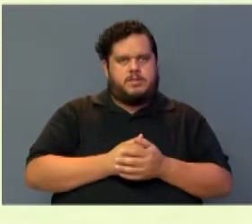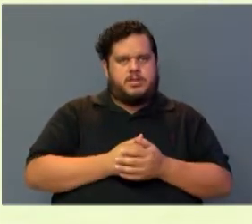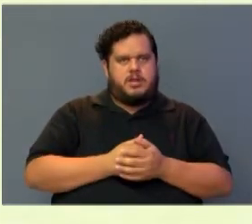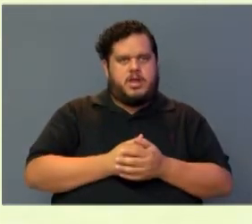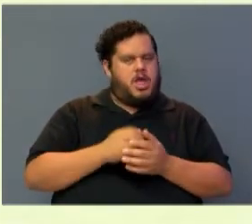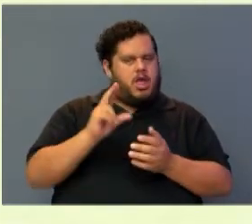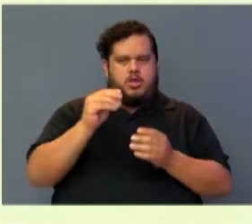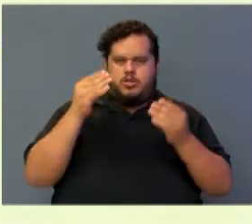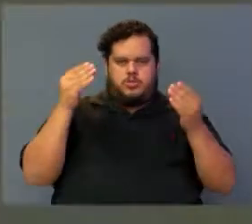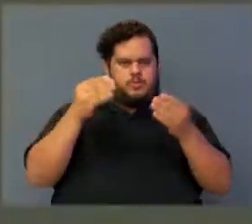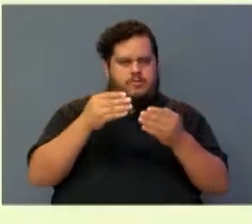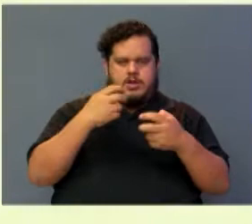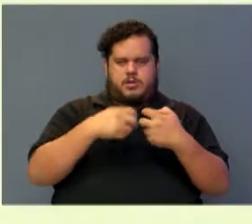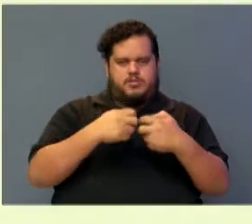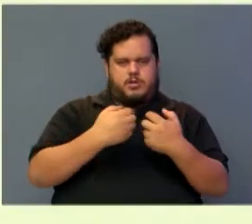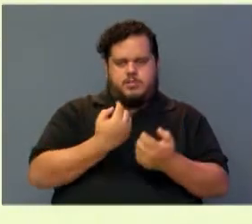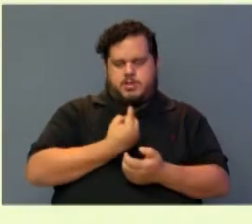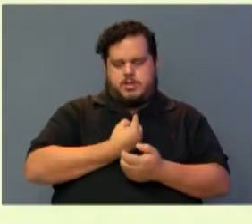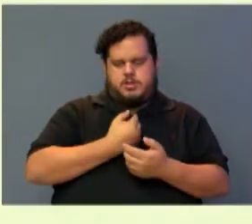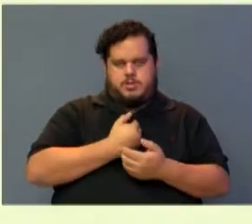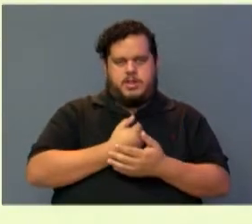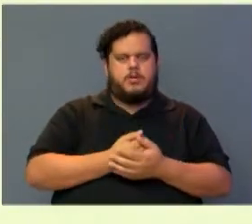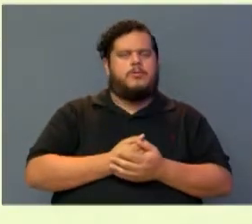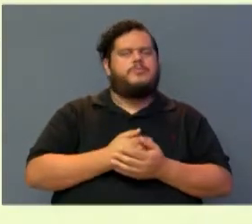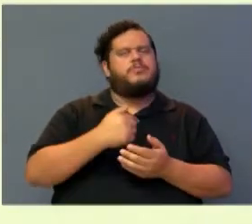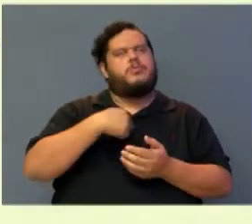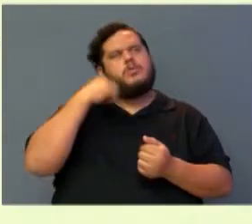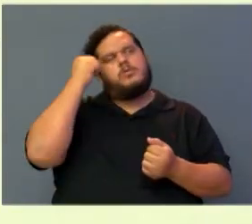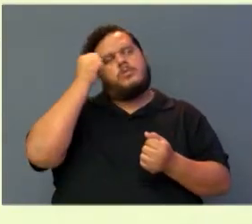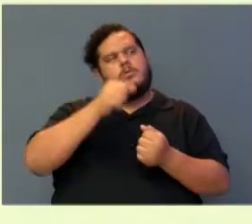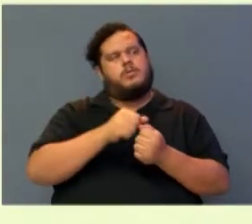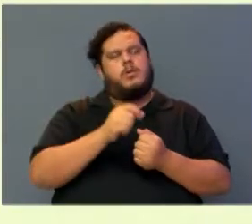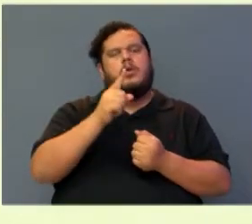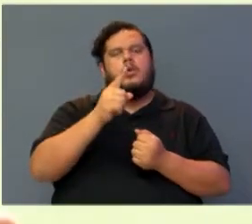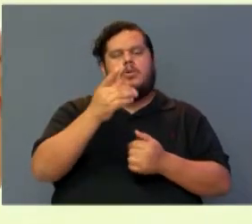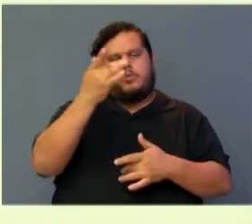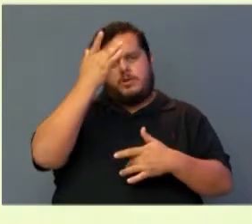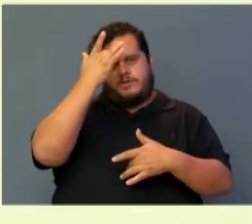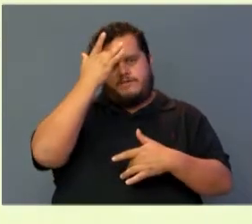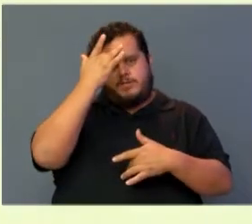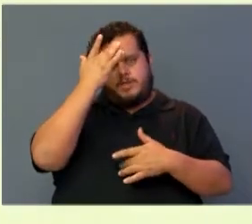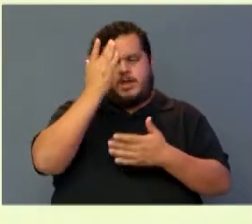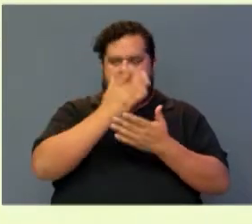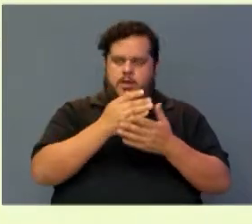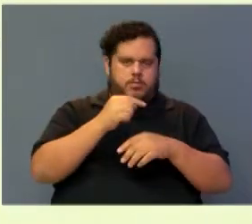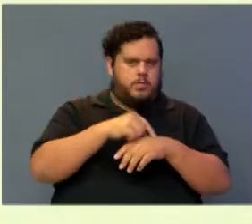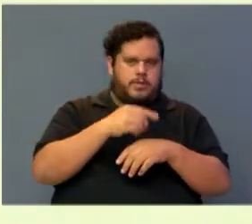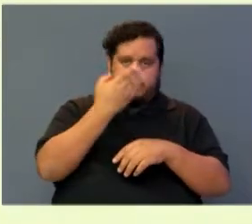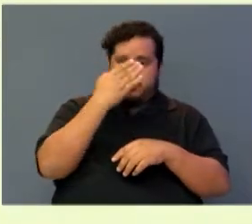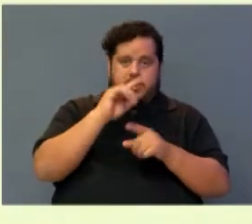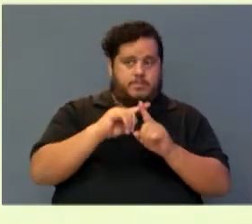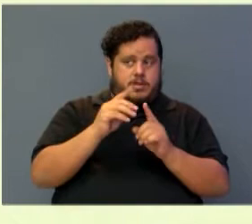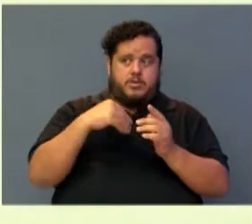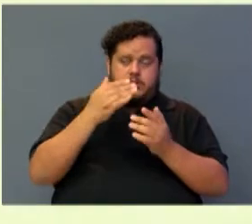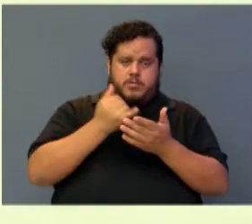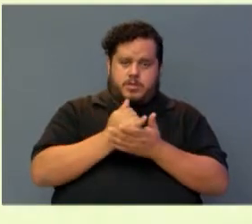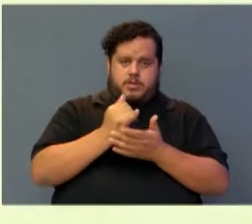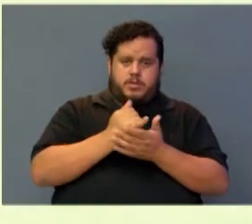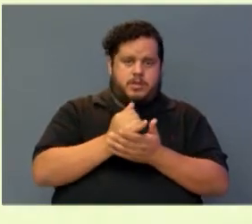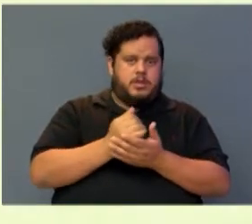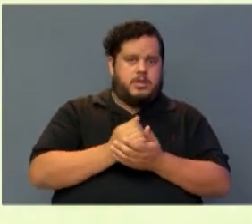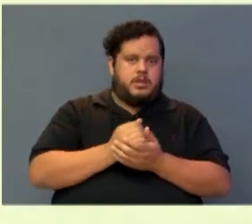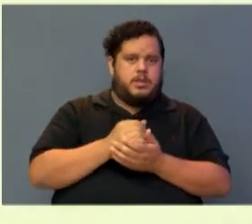no enfocar los problemas que no tengo. Si mal no recuerdo, hay una enfermedad, a un momento no sabíamos, pero después la investigamos, se